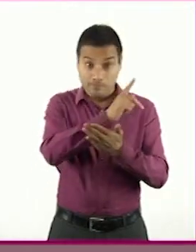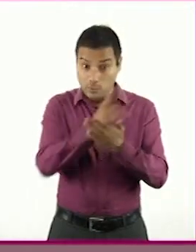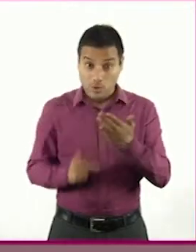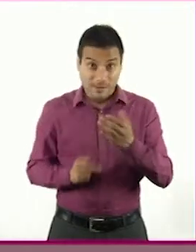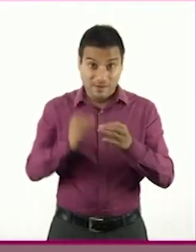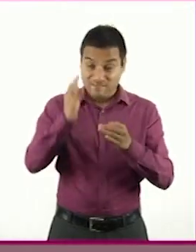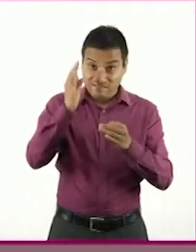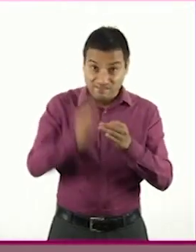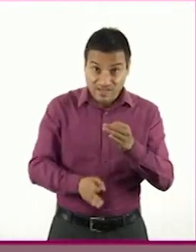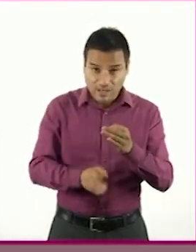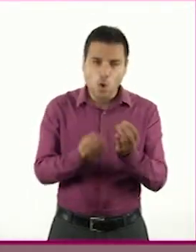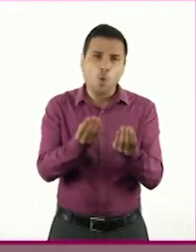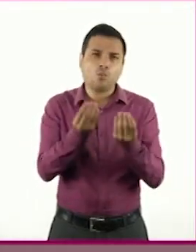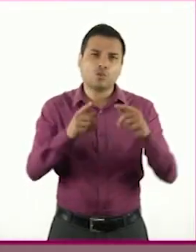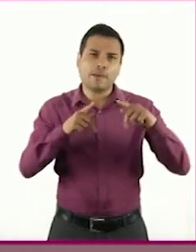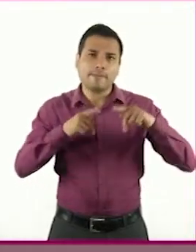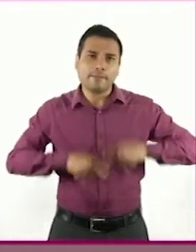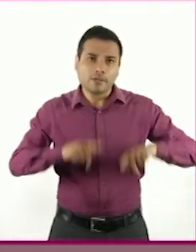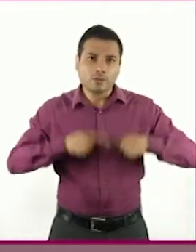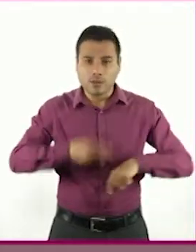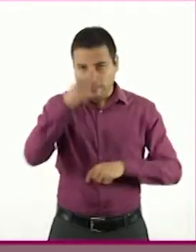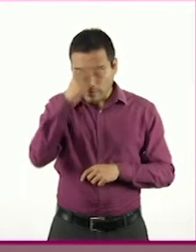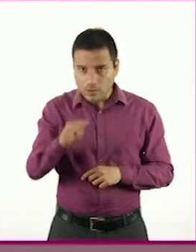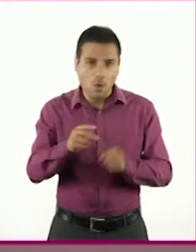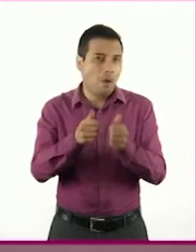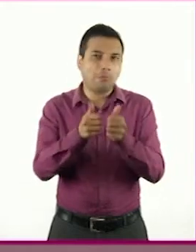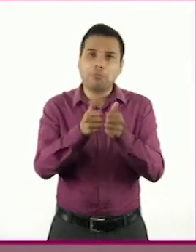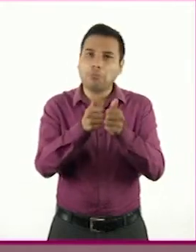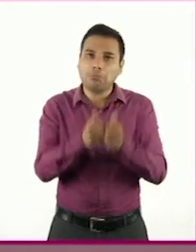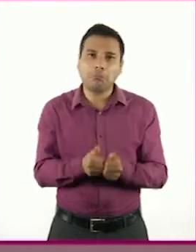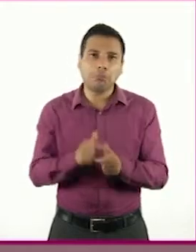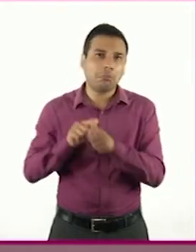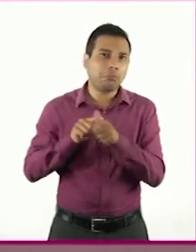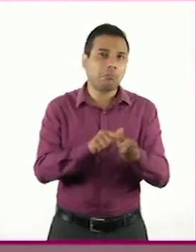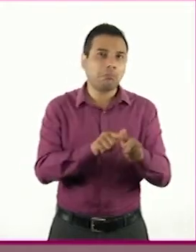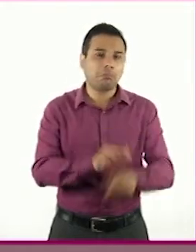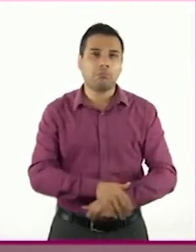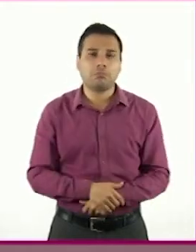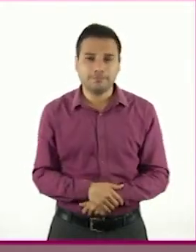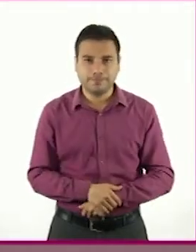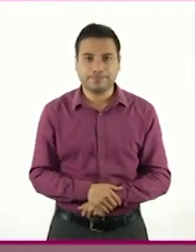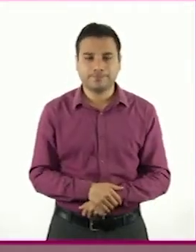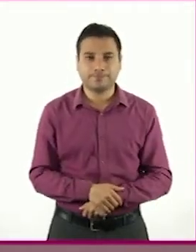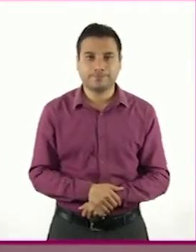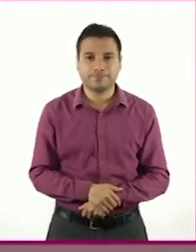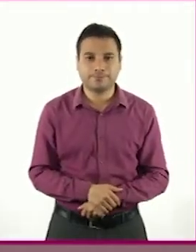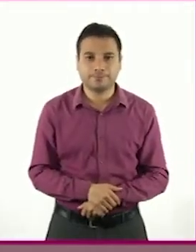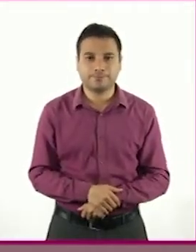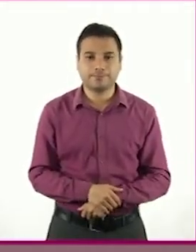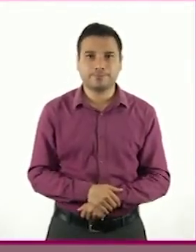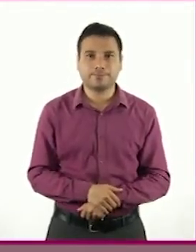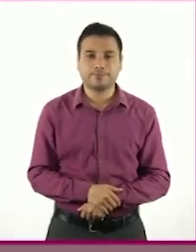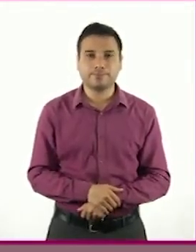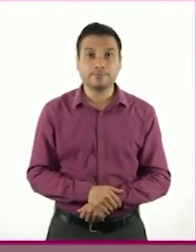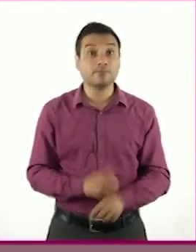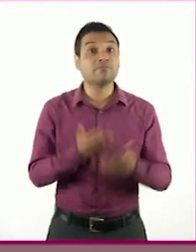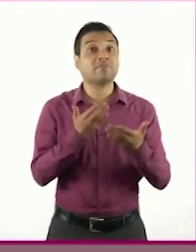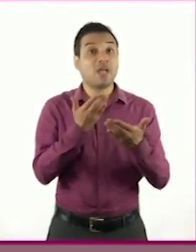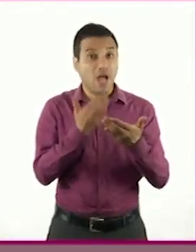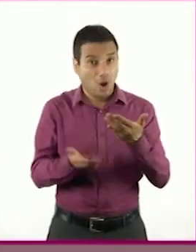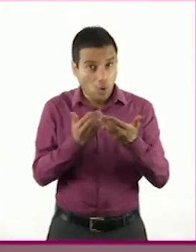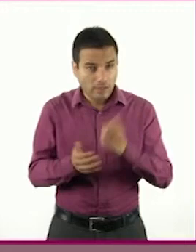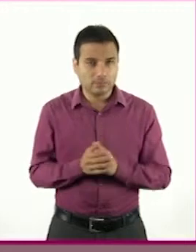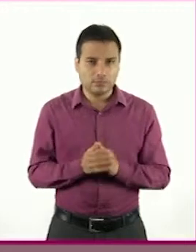Bracero, muchos migrantes se quedaron en Estados Unidos de manera ilícita. A pesar de que ahora existen